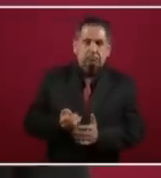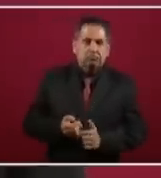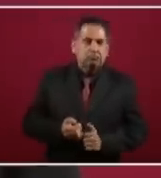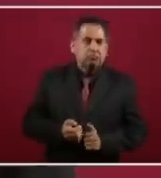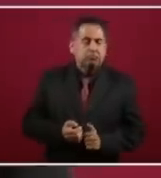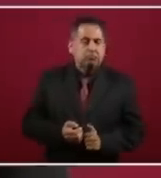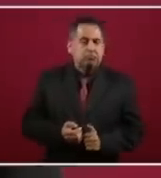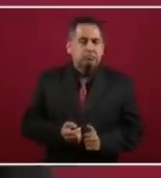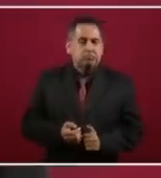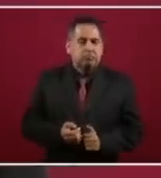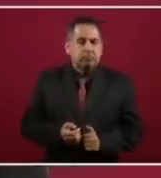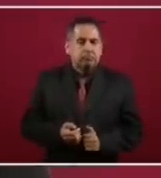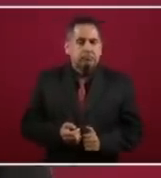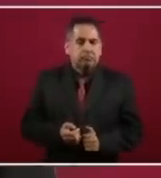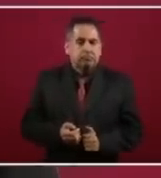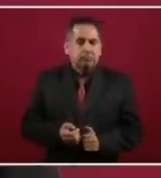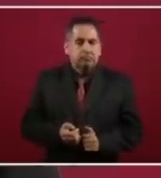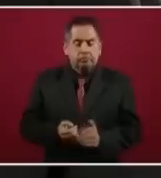sean